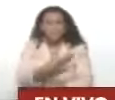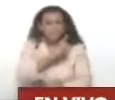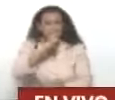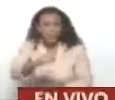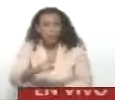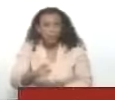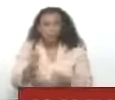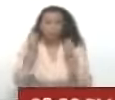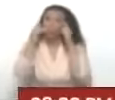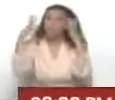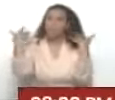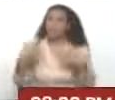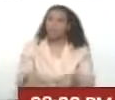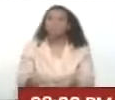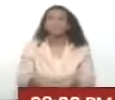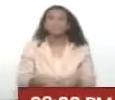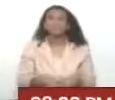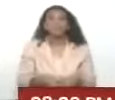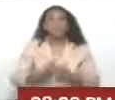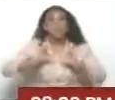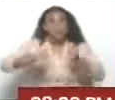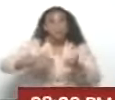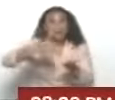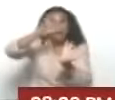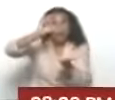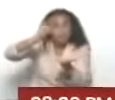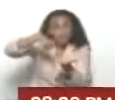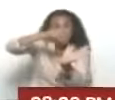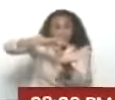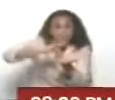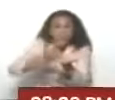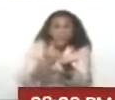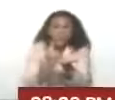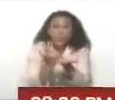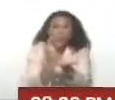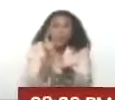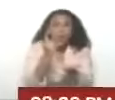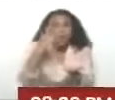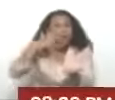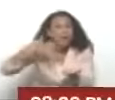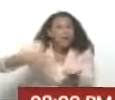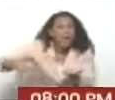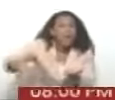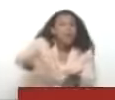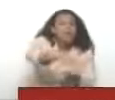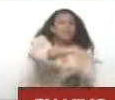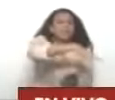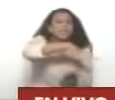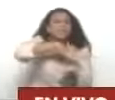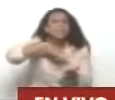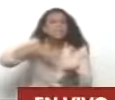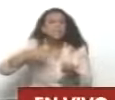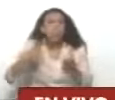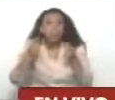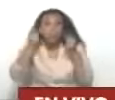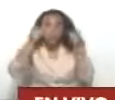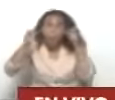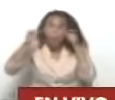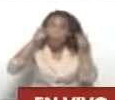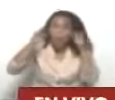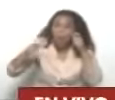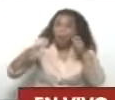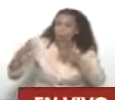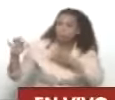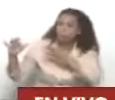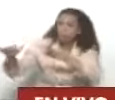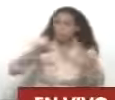de sorpresa. Iniciamos la siembra y después de la siembra nos fuimos a un gran recorrido donde esperó mucho pueblo, como dice la